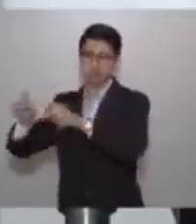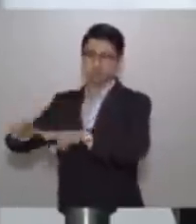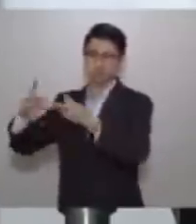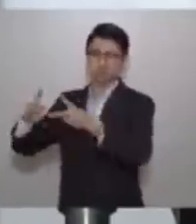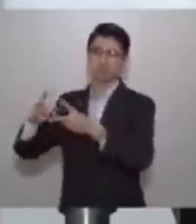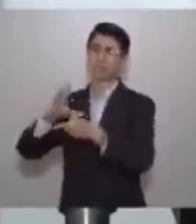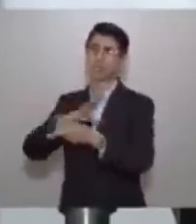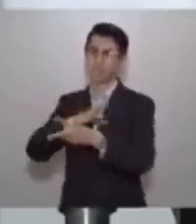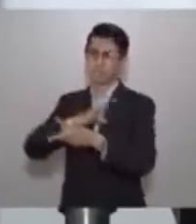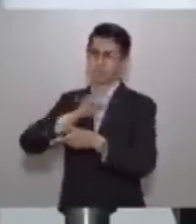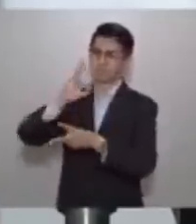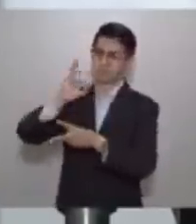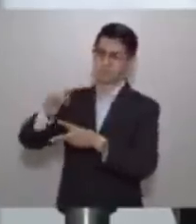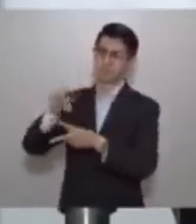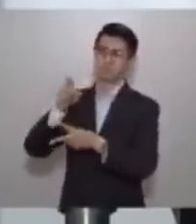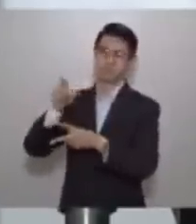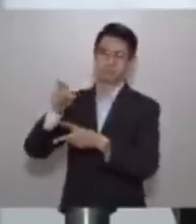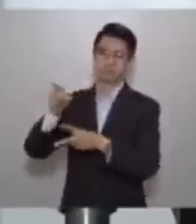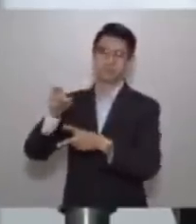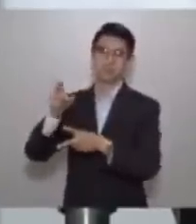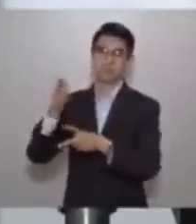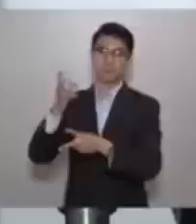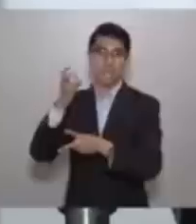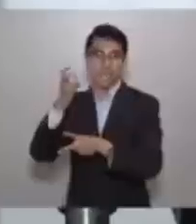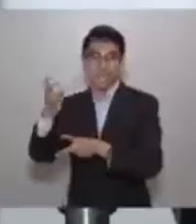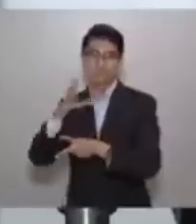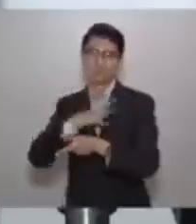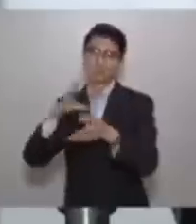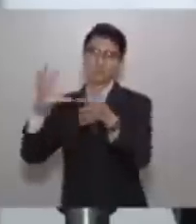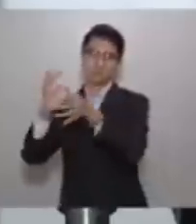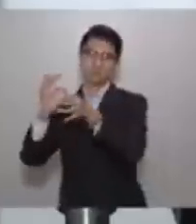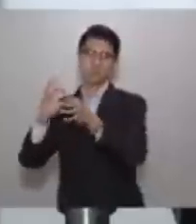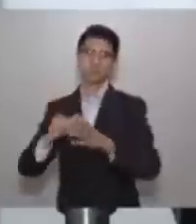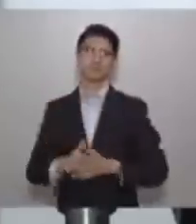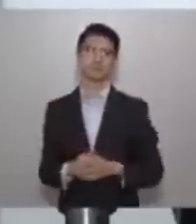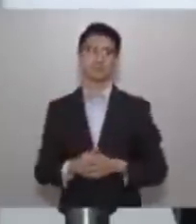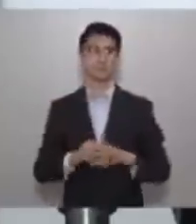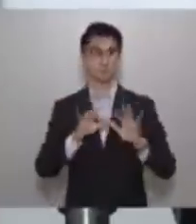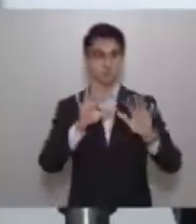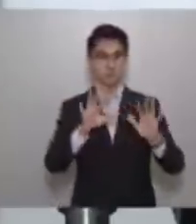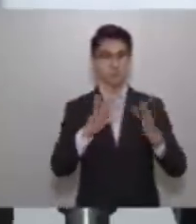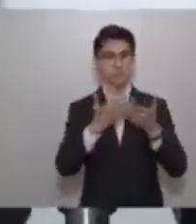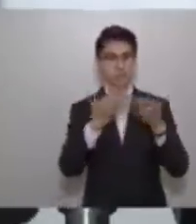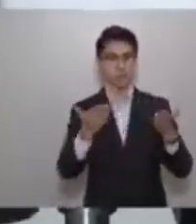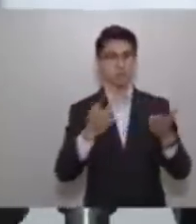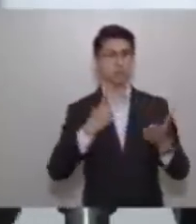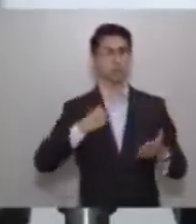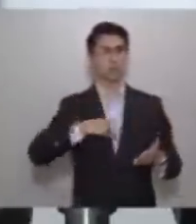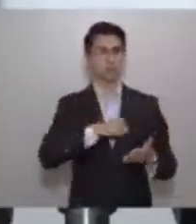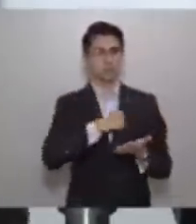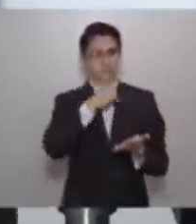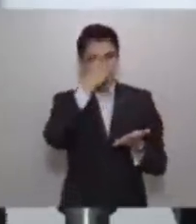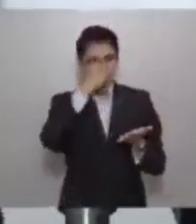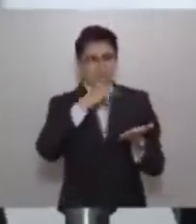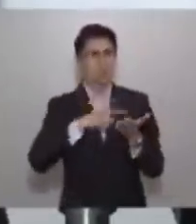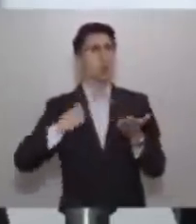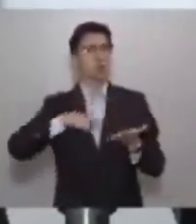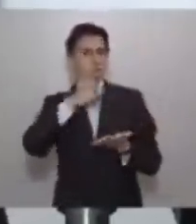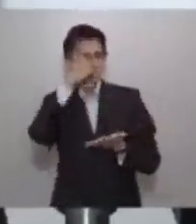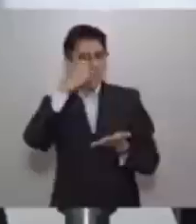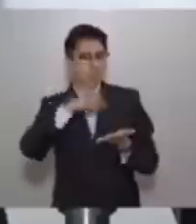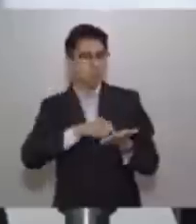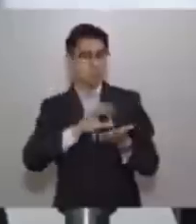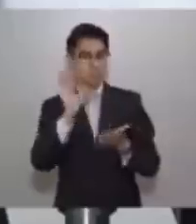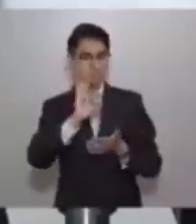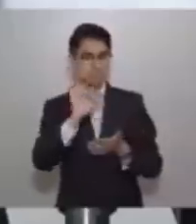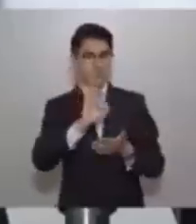Aquí se encontraron, creemos que de algún modo estas personas en algún momento tuvieron actividad en común y después tuvieron este rompimiento entre